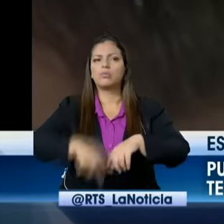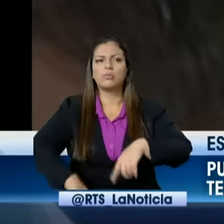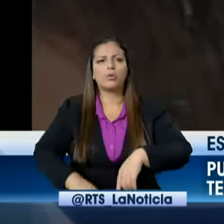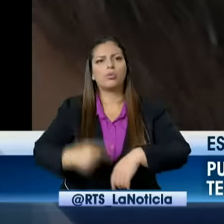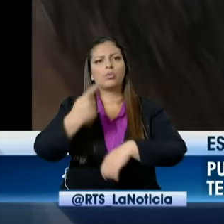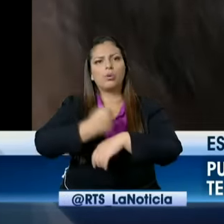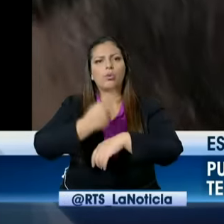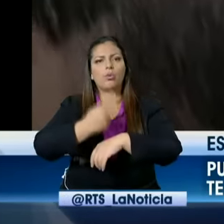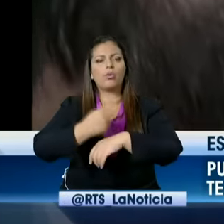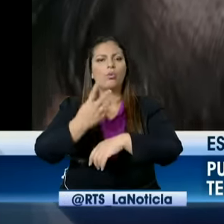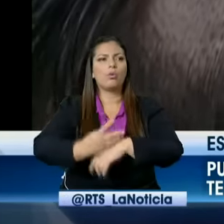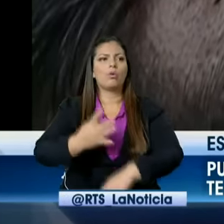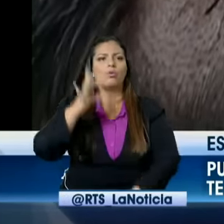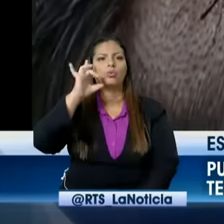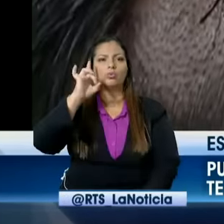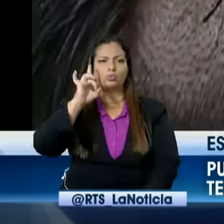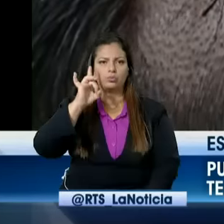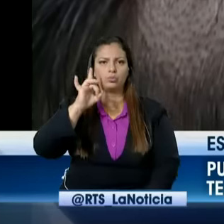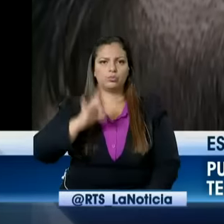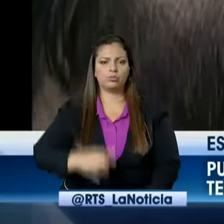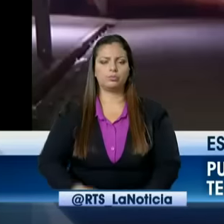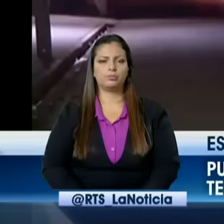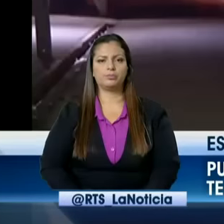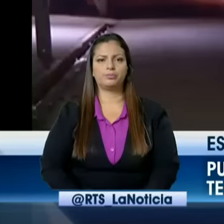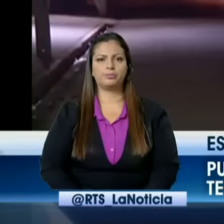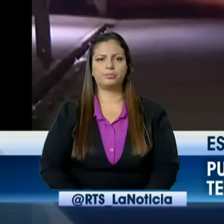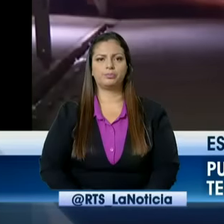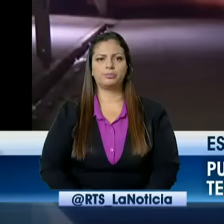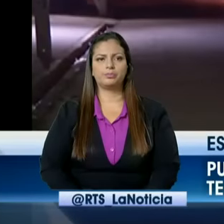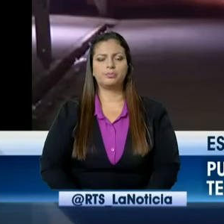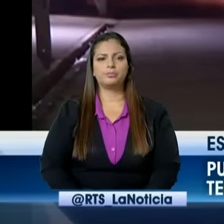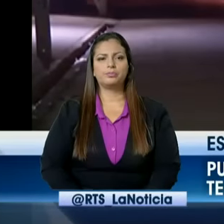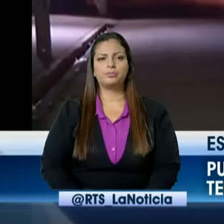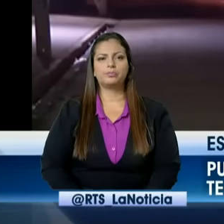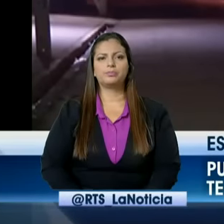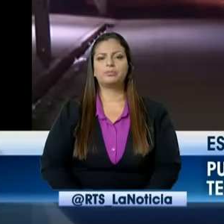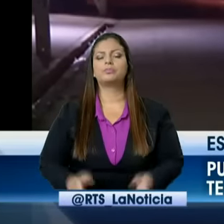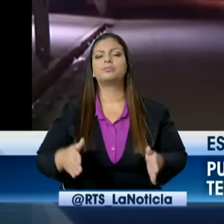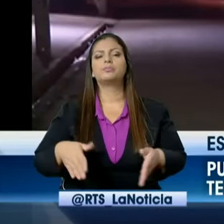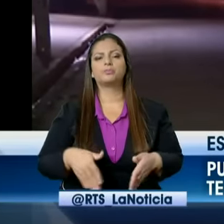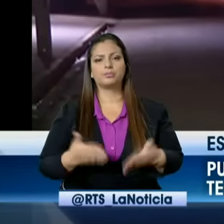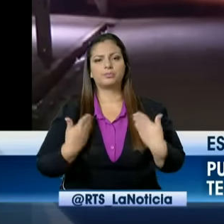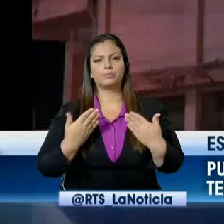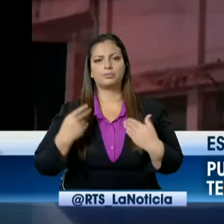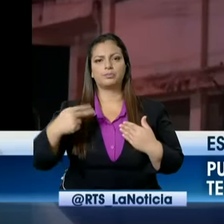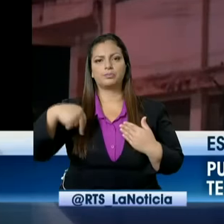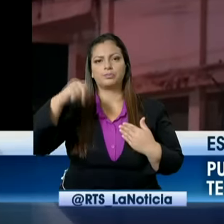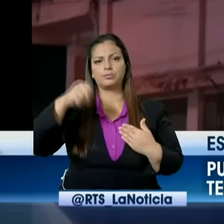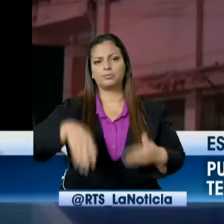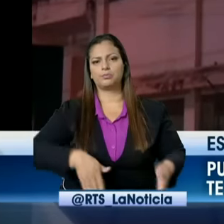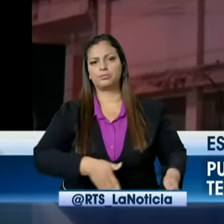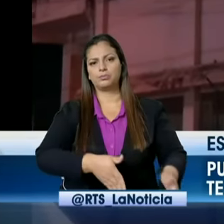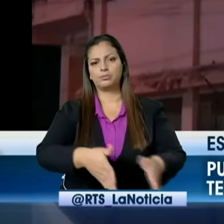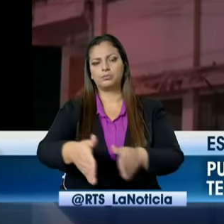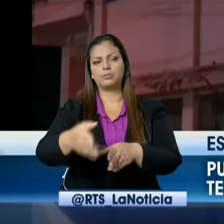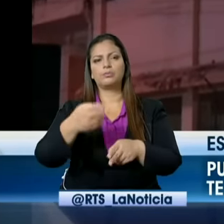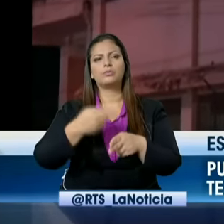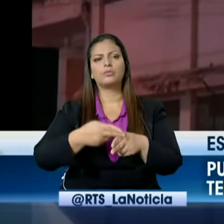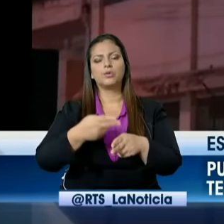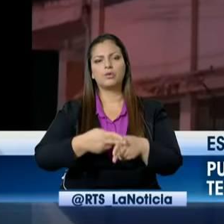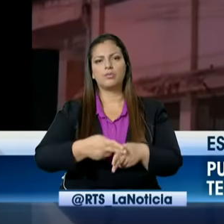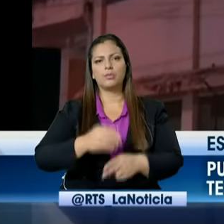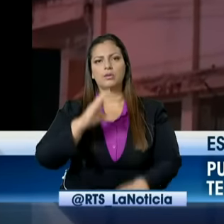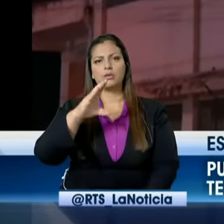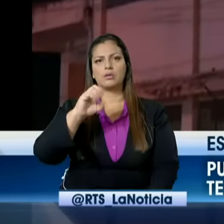noche de este lunes. El colegio está ubicado sobre la avenida Casuarina, a la altura del sector de Inmaconza, en